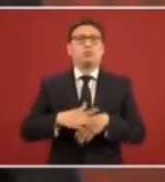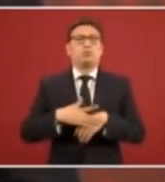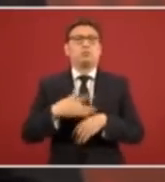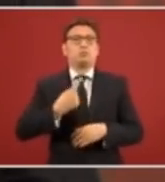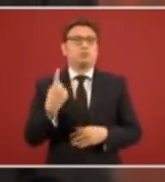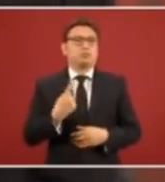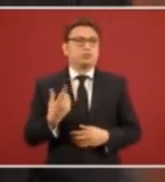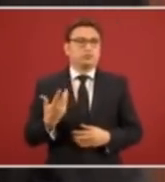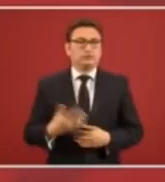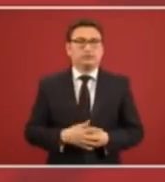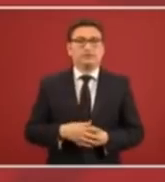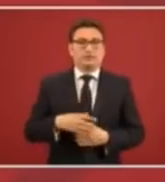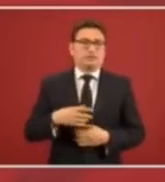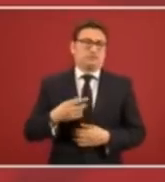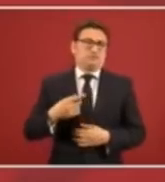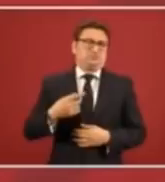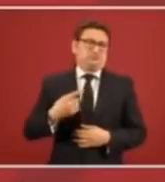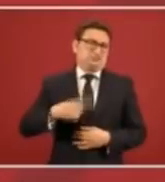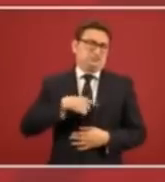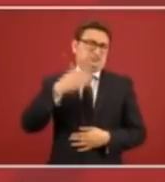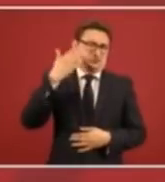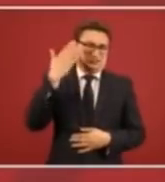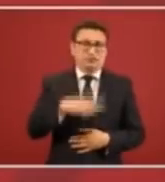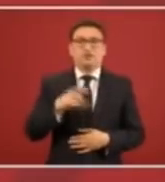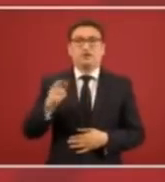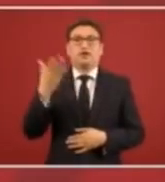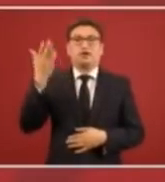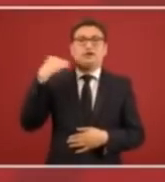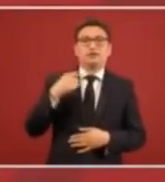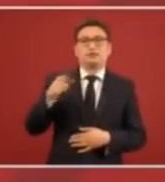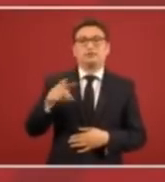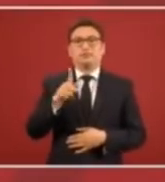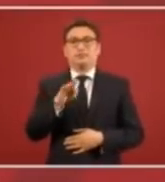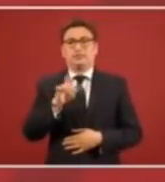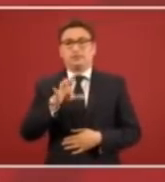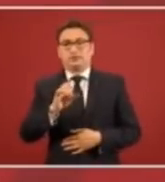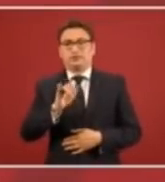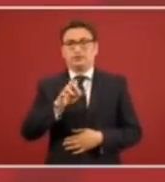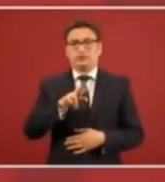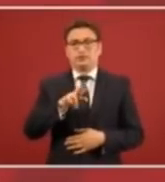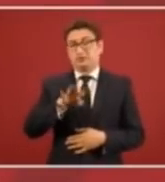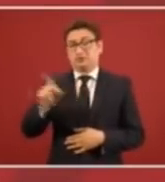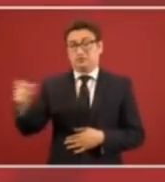porque ya sabían, en el caso de Pablo Iriart, tenemos diferencias